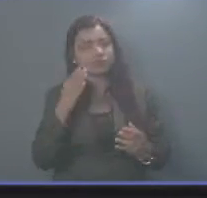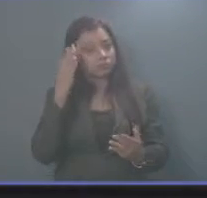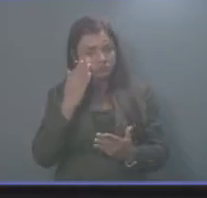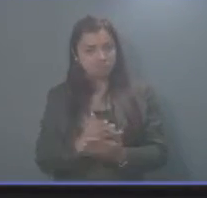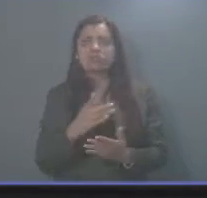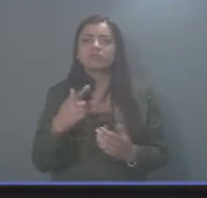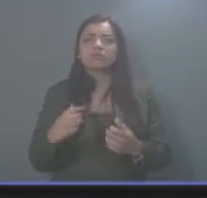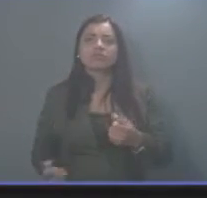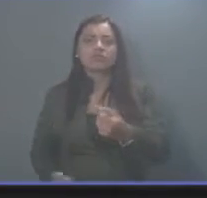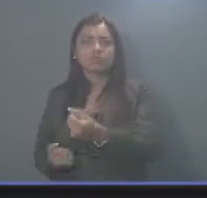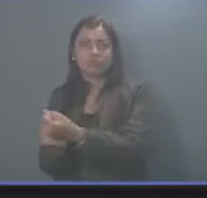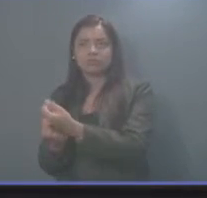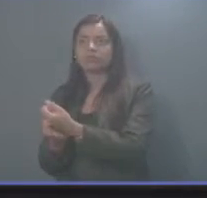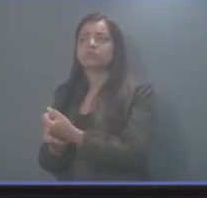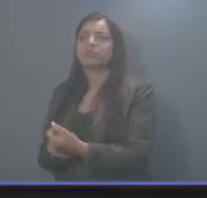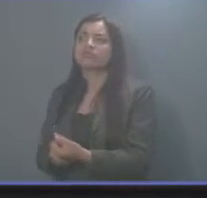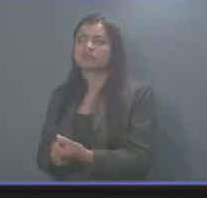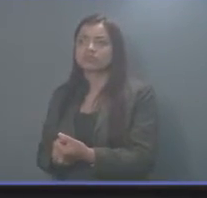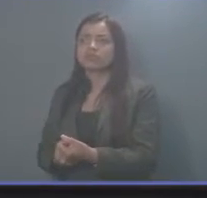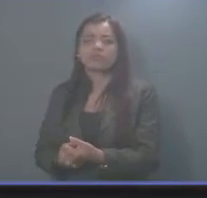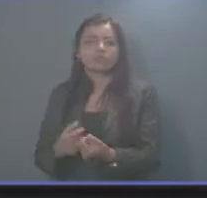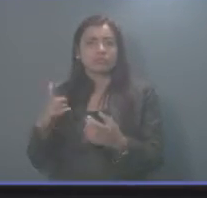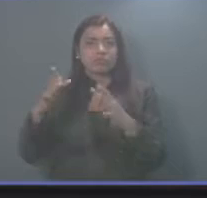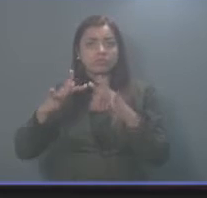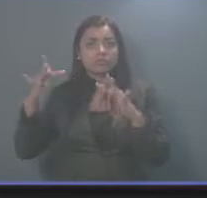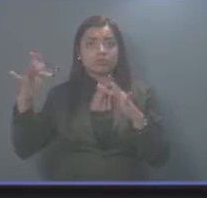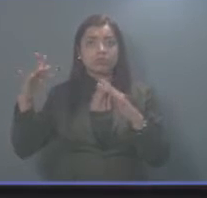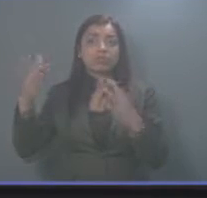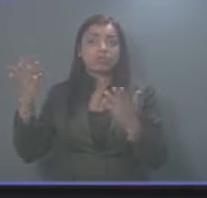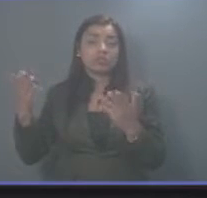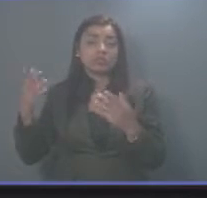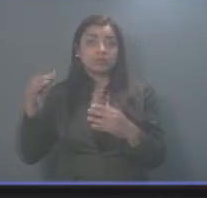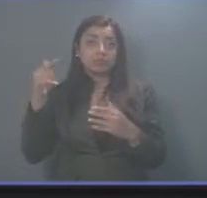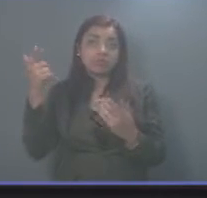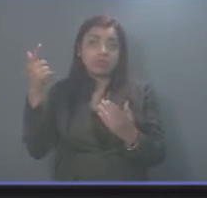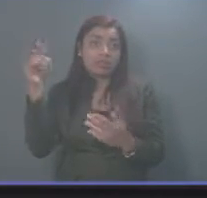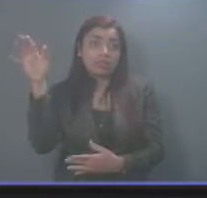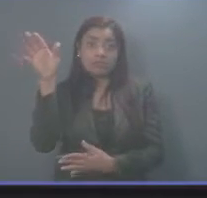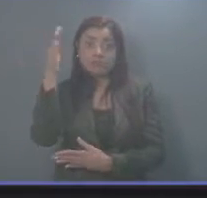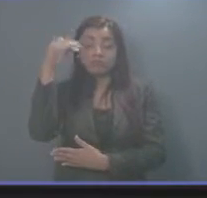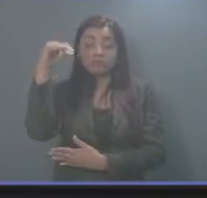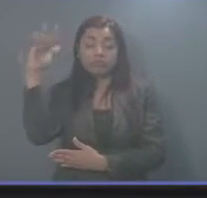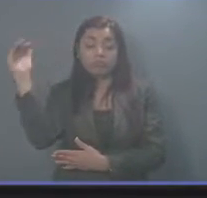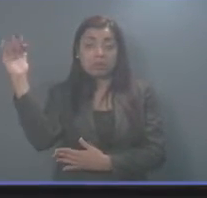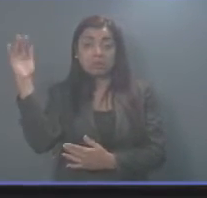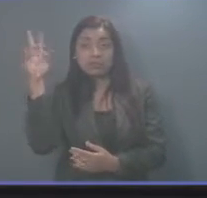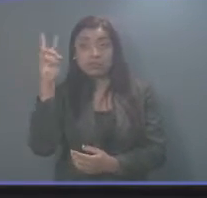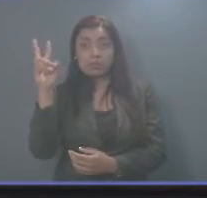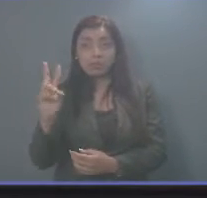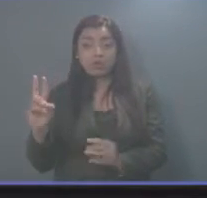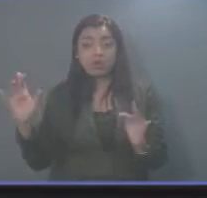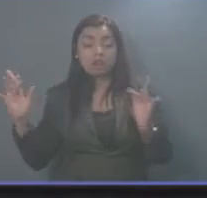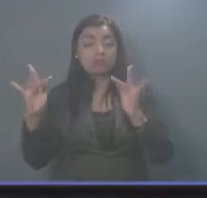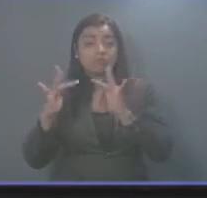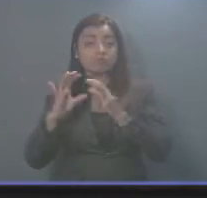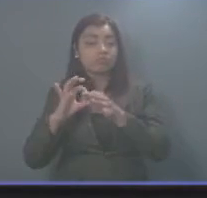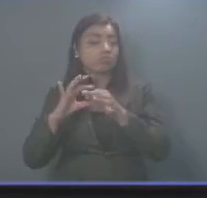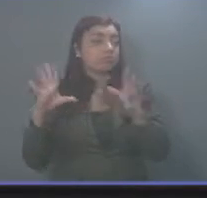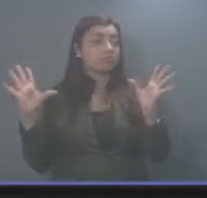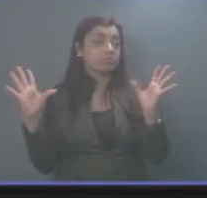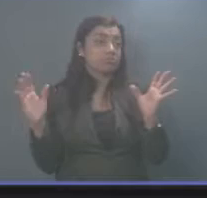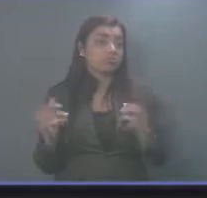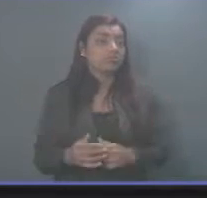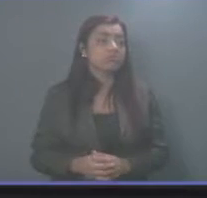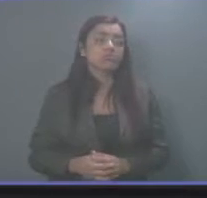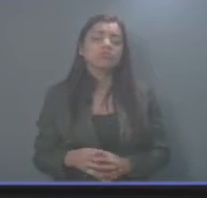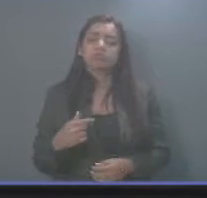contundente de apoyar y respaldar el rompimiento de relaciones diplomáticas y establecerlas, que a lo que